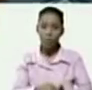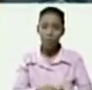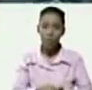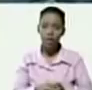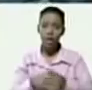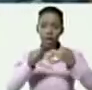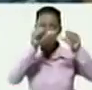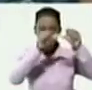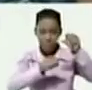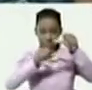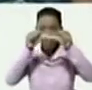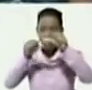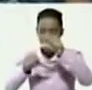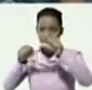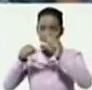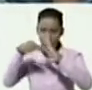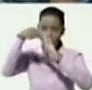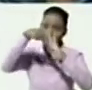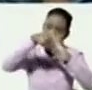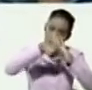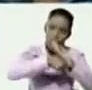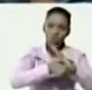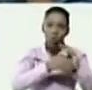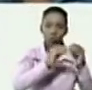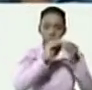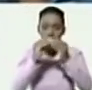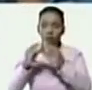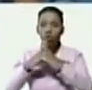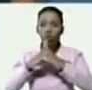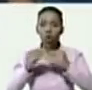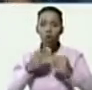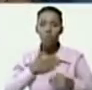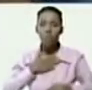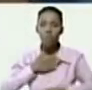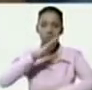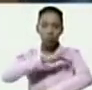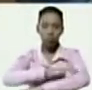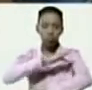examine escrupulosamente toda mi conducta.